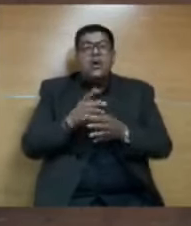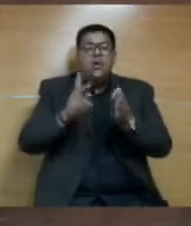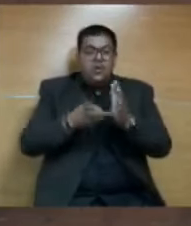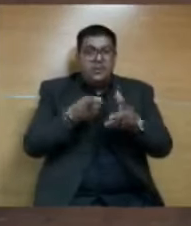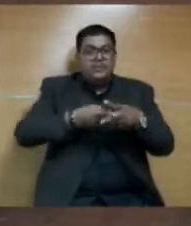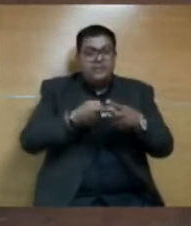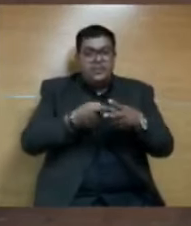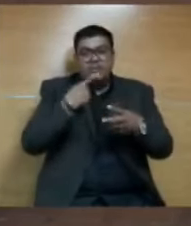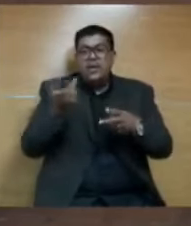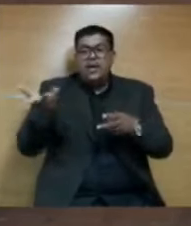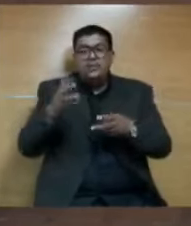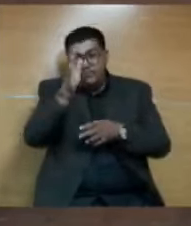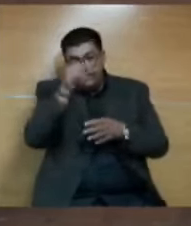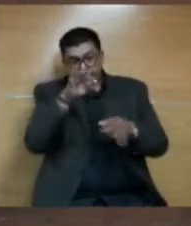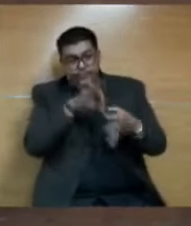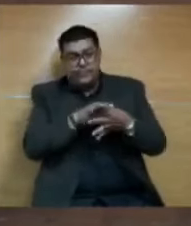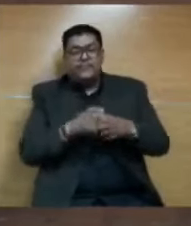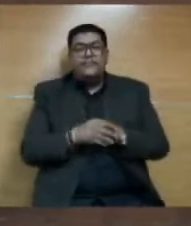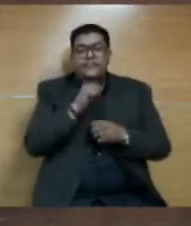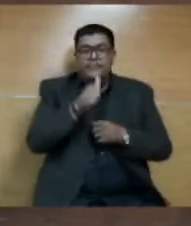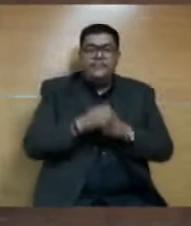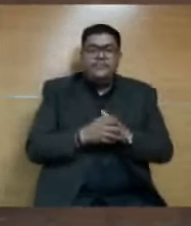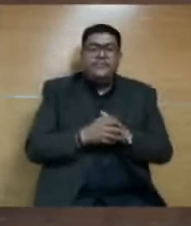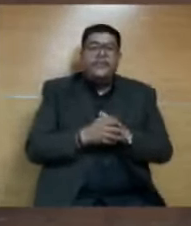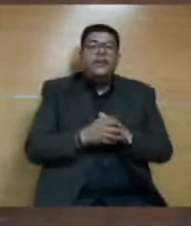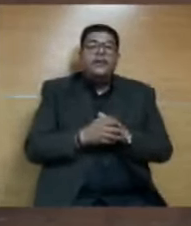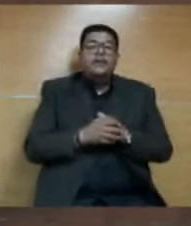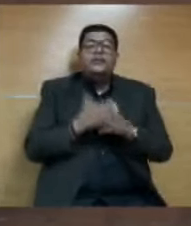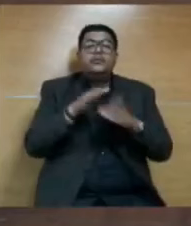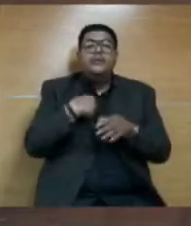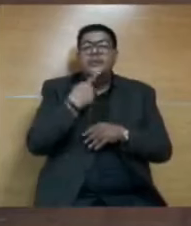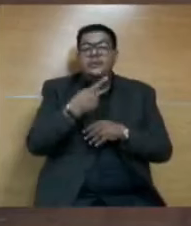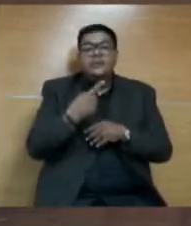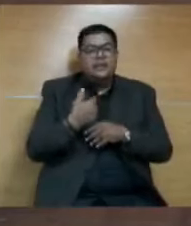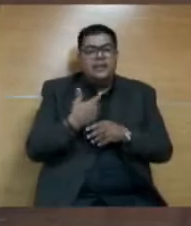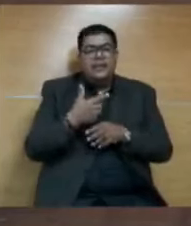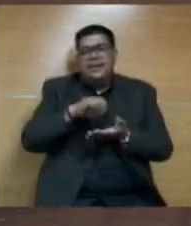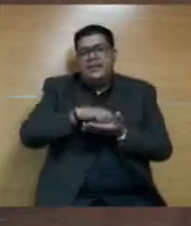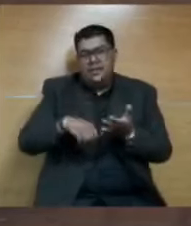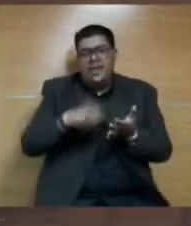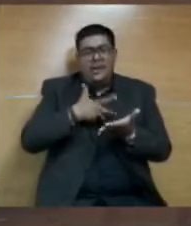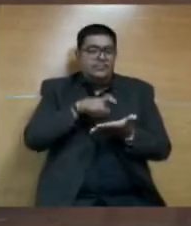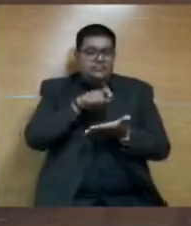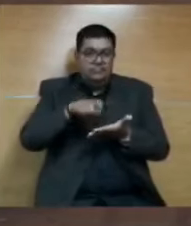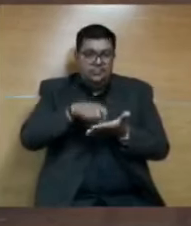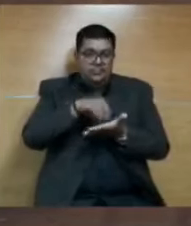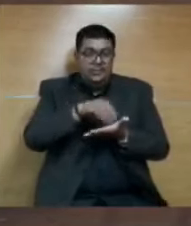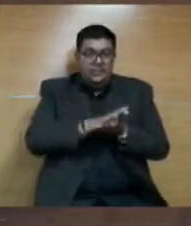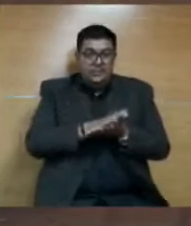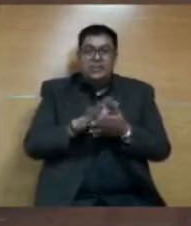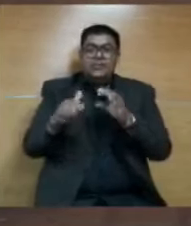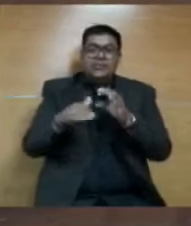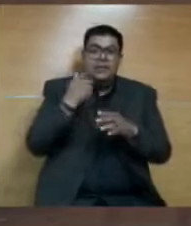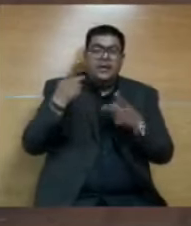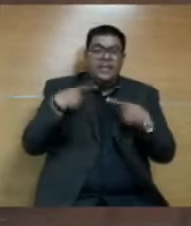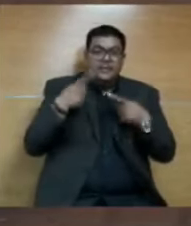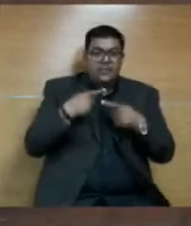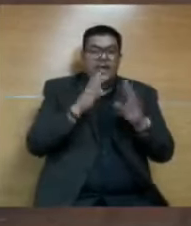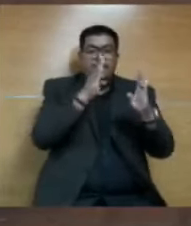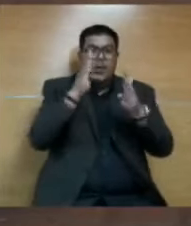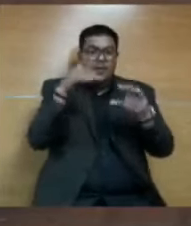cómputo. Por lo que ve al agravio consistente en que se omitió asentar en una bitácora el ingreso y salida de personas a la